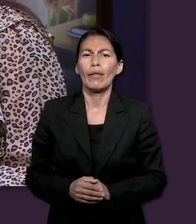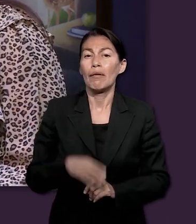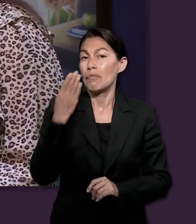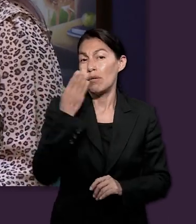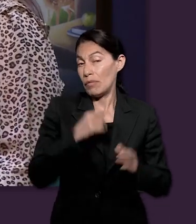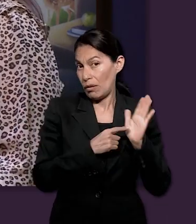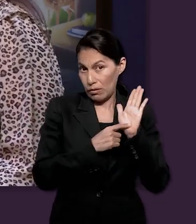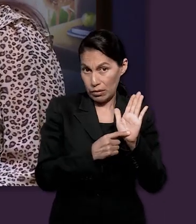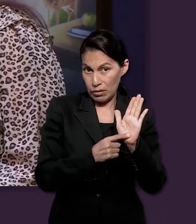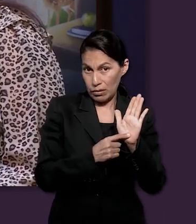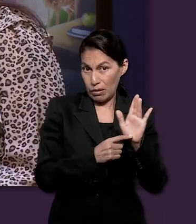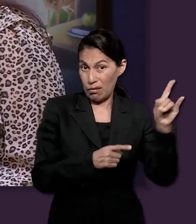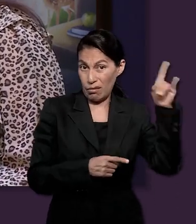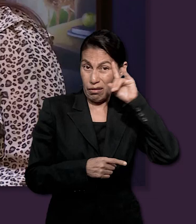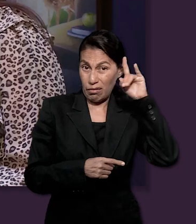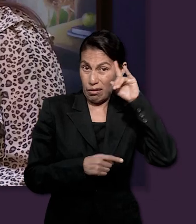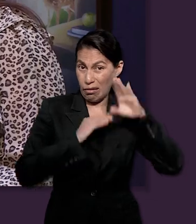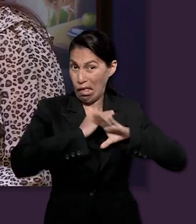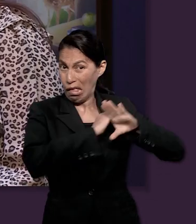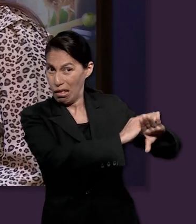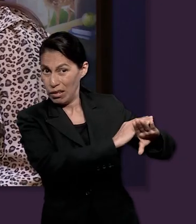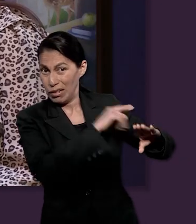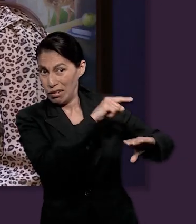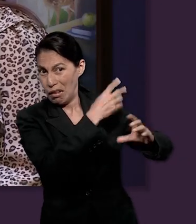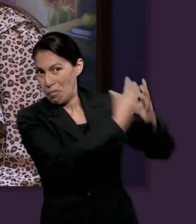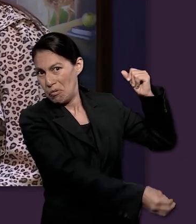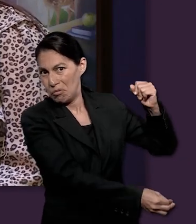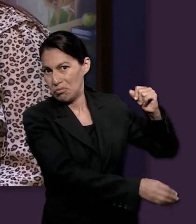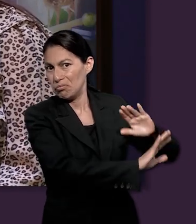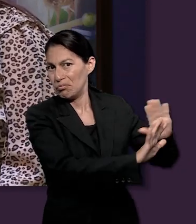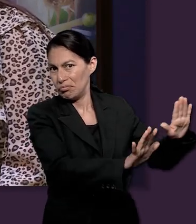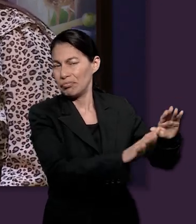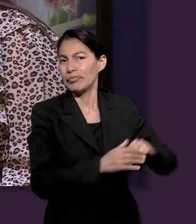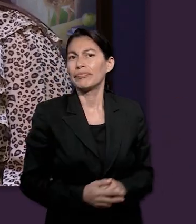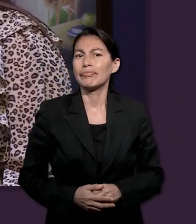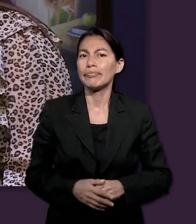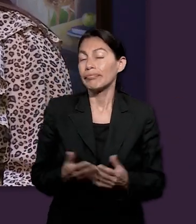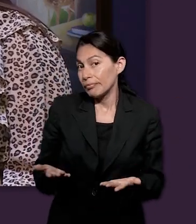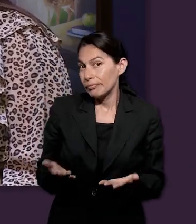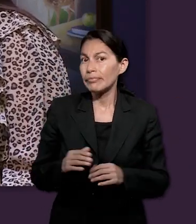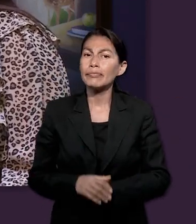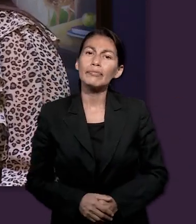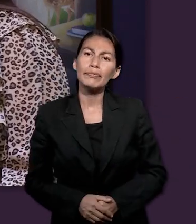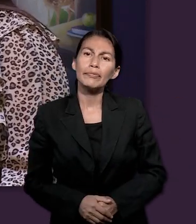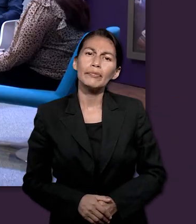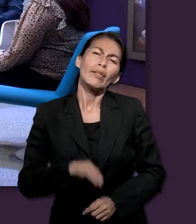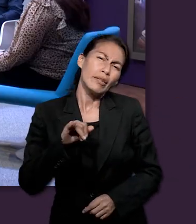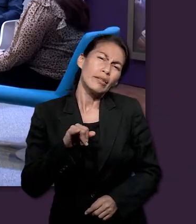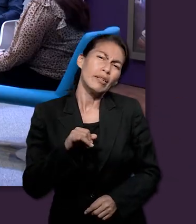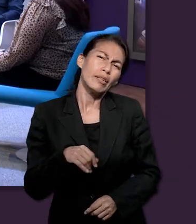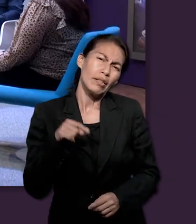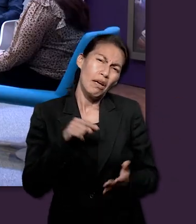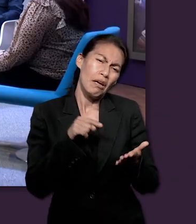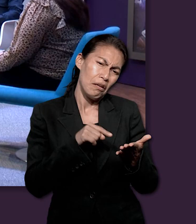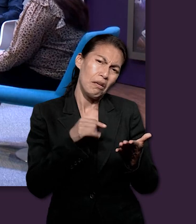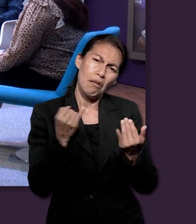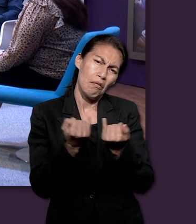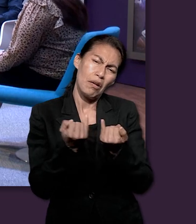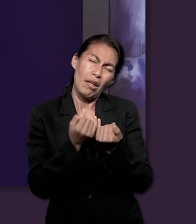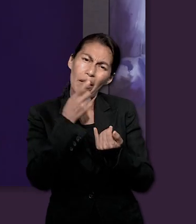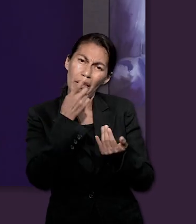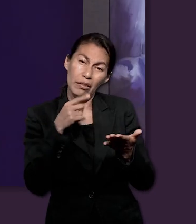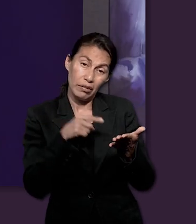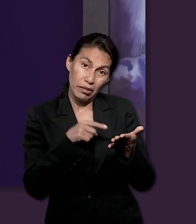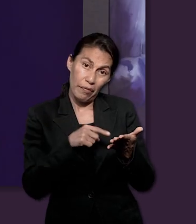que, más que nada, pues la Biblia lo dice, resistid al diablo y él huirá, así que... Muy bien. Sí, aunque aquí está